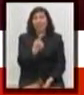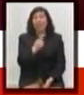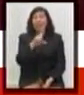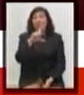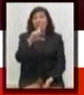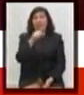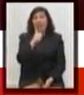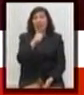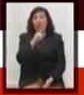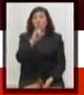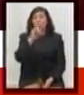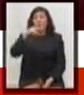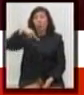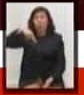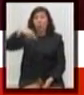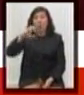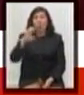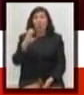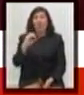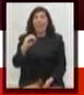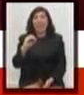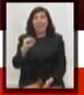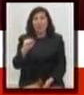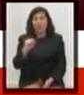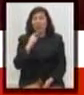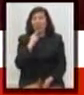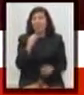UNESCO. United Nations